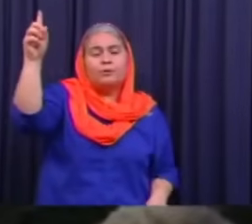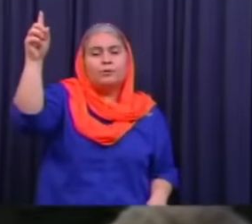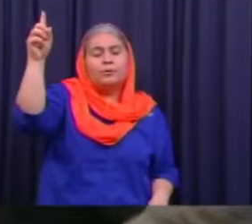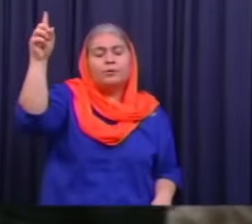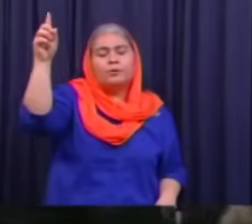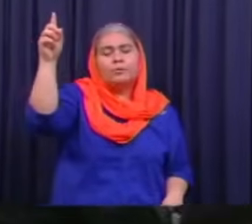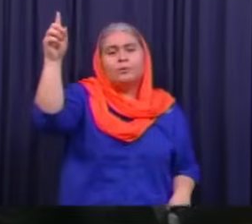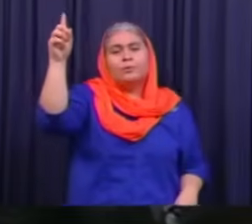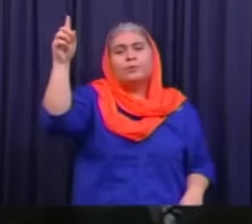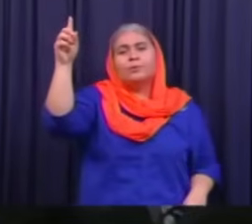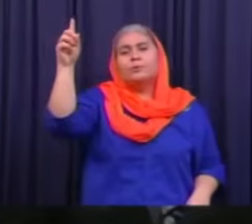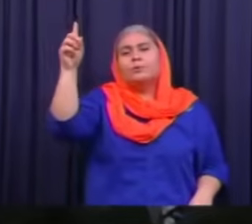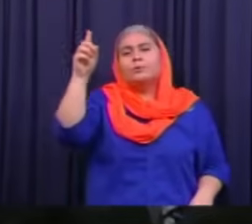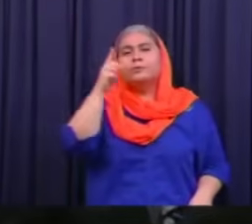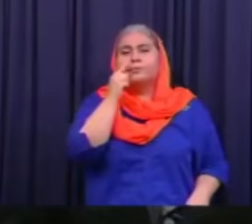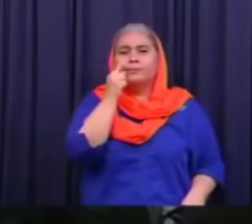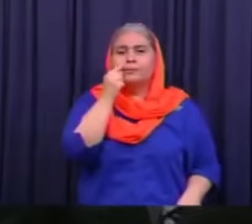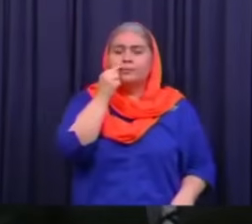tú